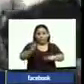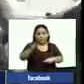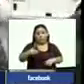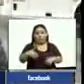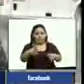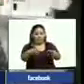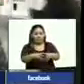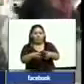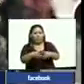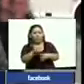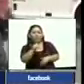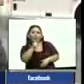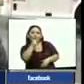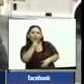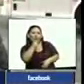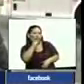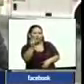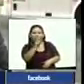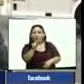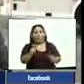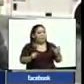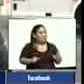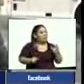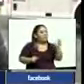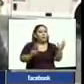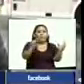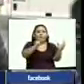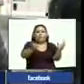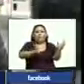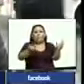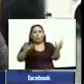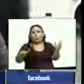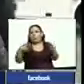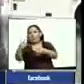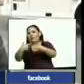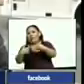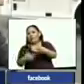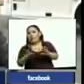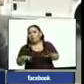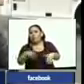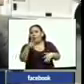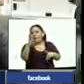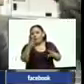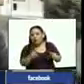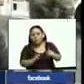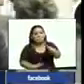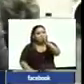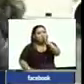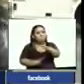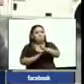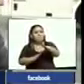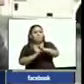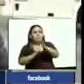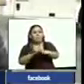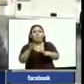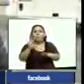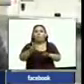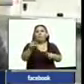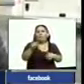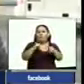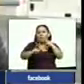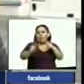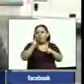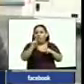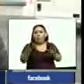como legalmente sospechoso otorgar licencias de conducir a indocumentados pues dicen que buscan bloquear la autoridad del gobierno federal para hacer